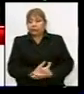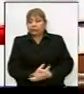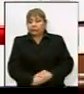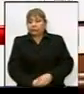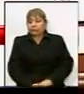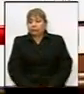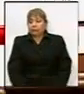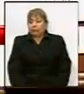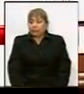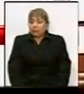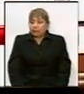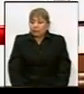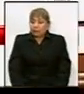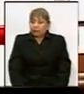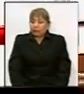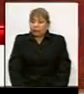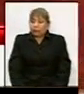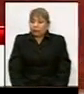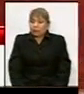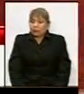tiene la interrupción conociste a la recia belón